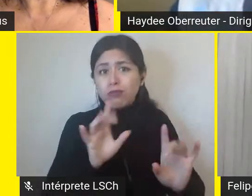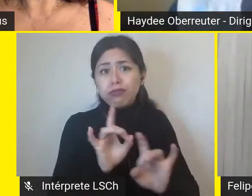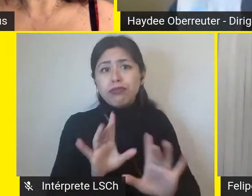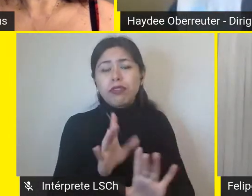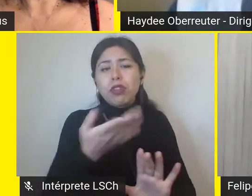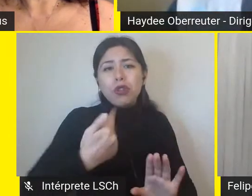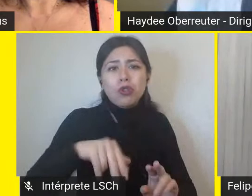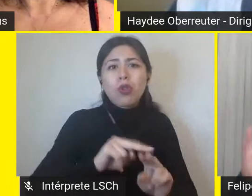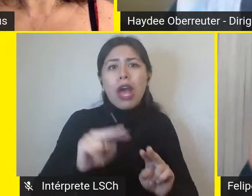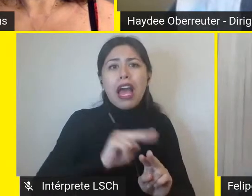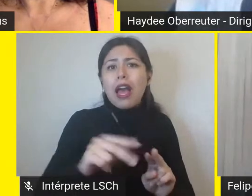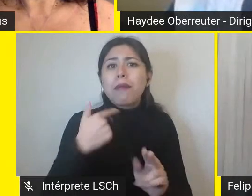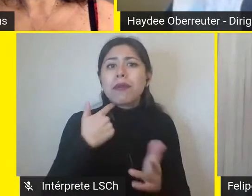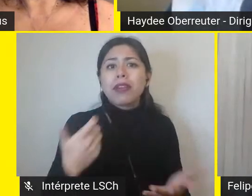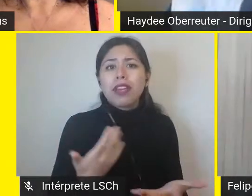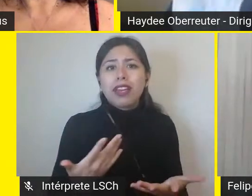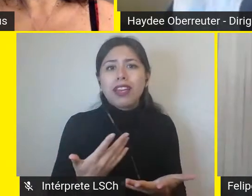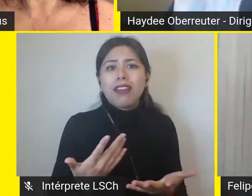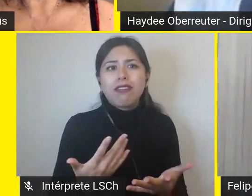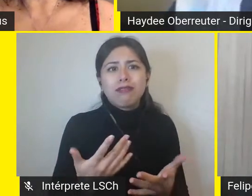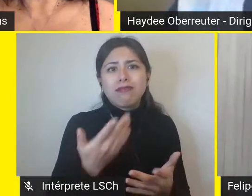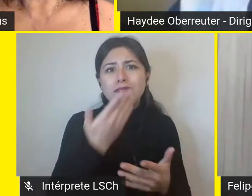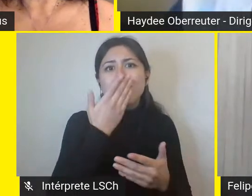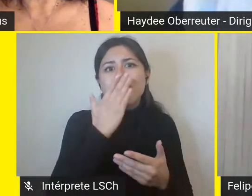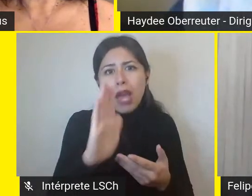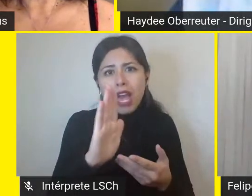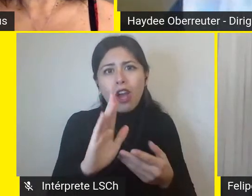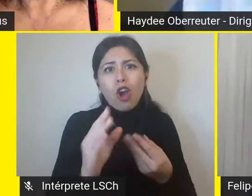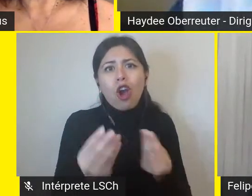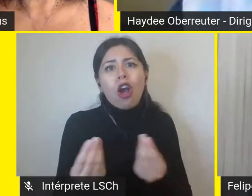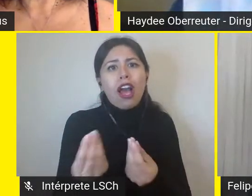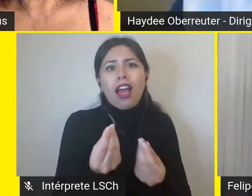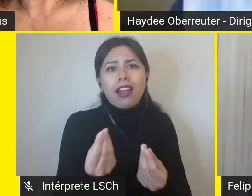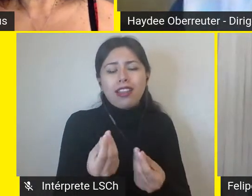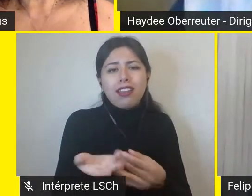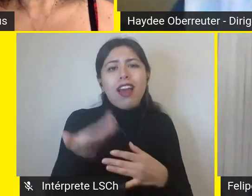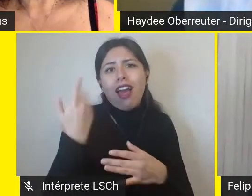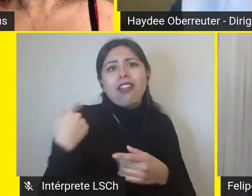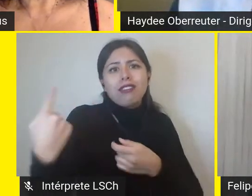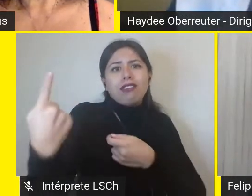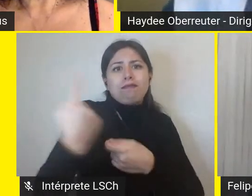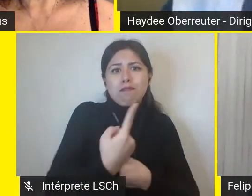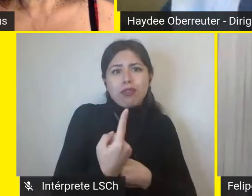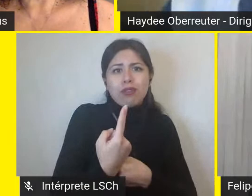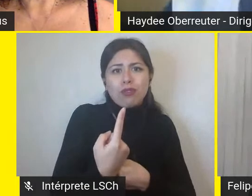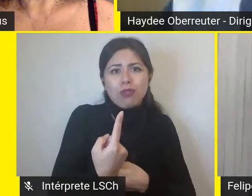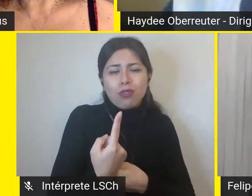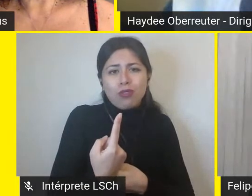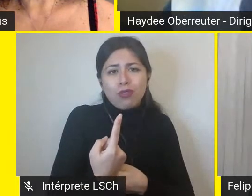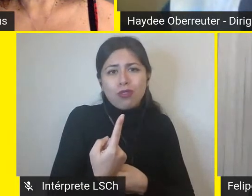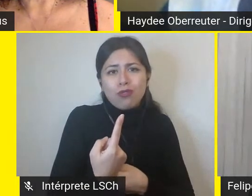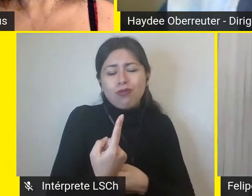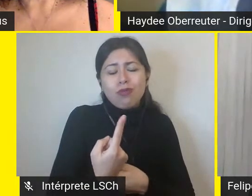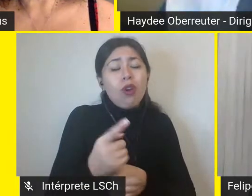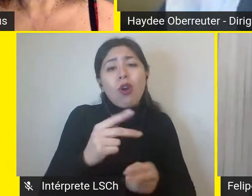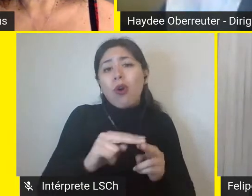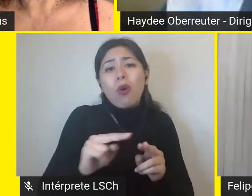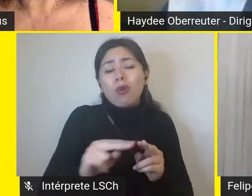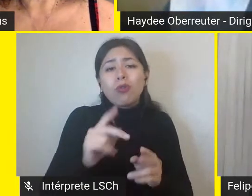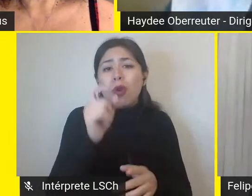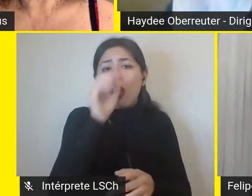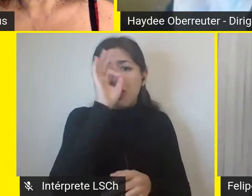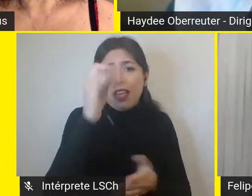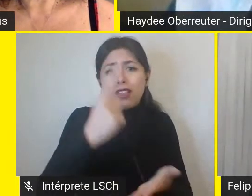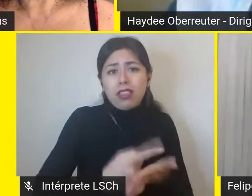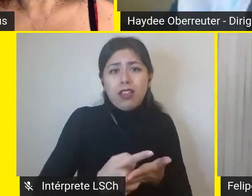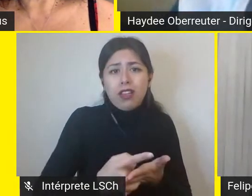sea un producto de mejor calidad que lo que nos impusieron a mansalva, en dictadura, los señores